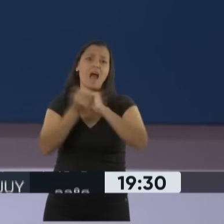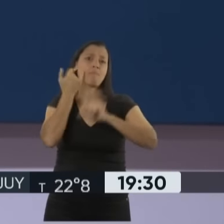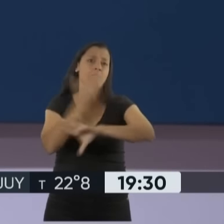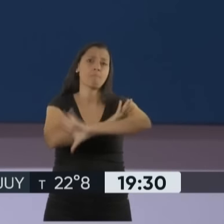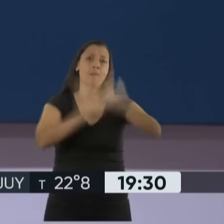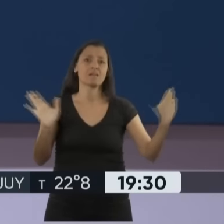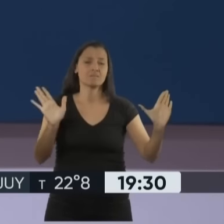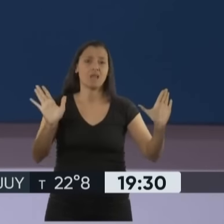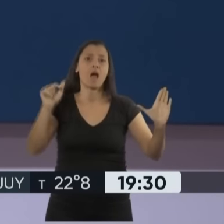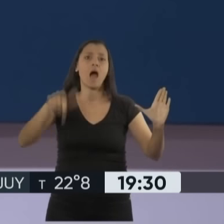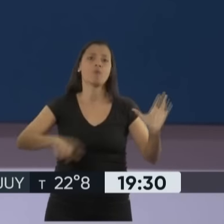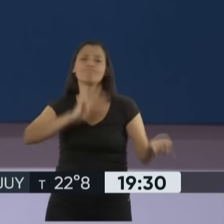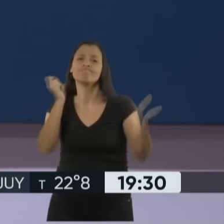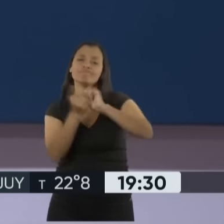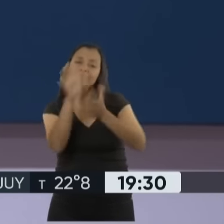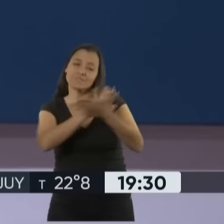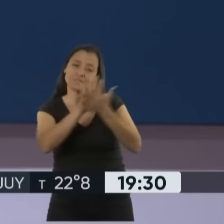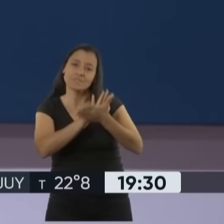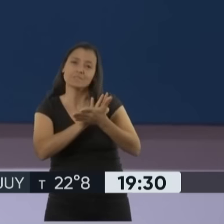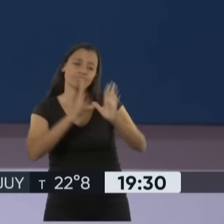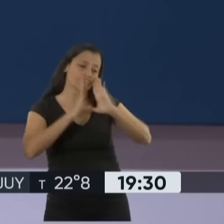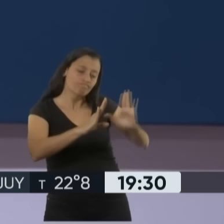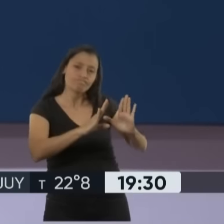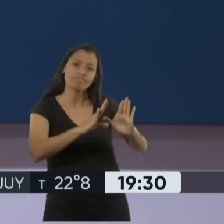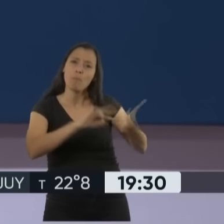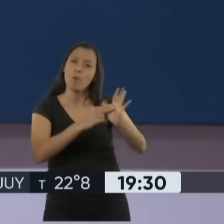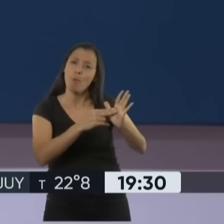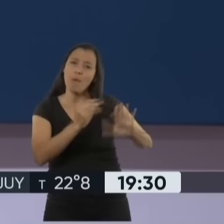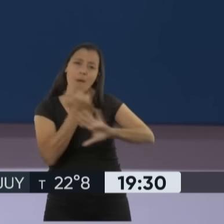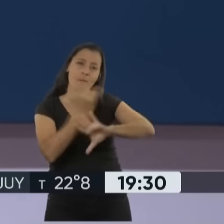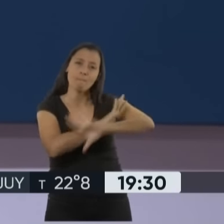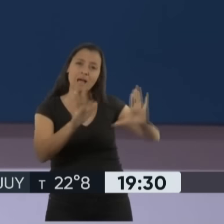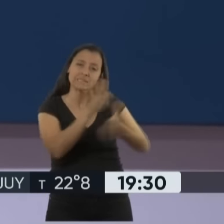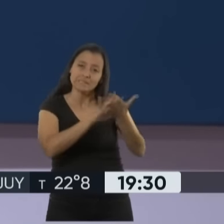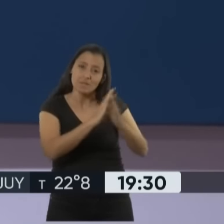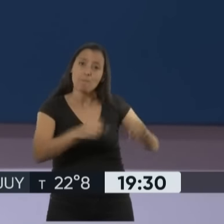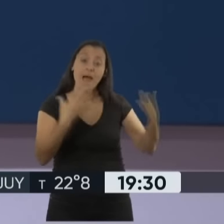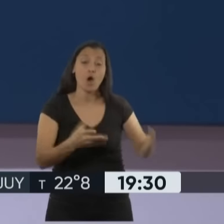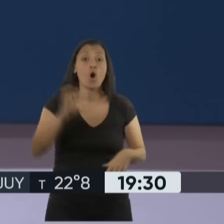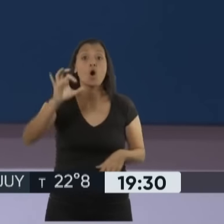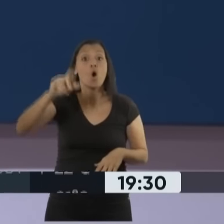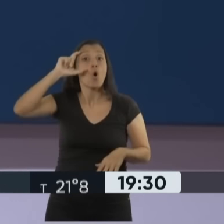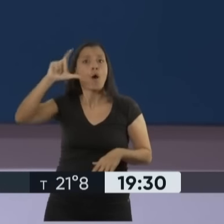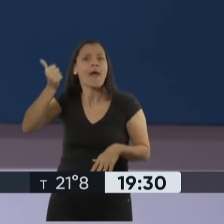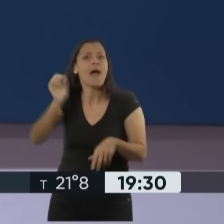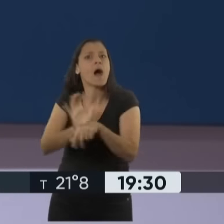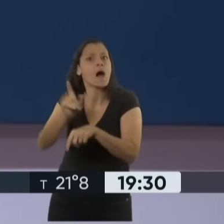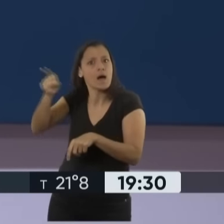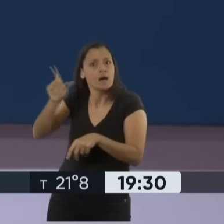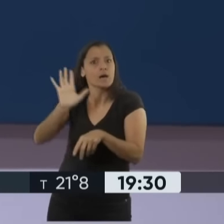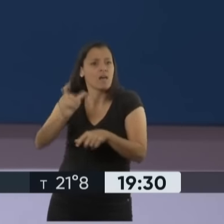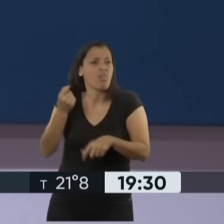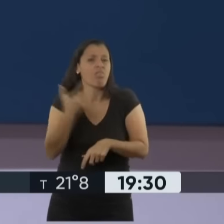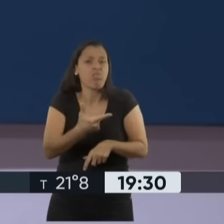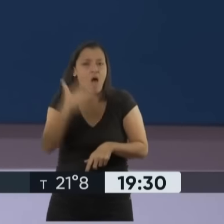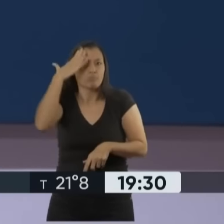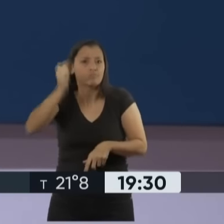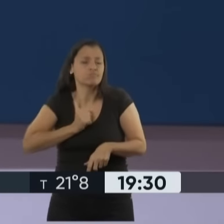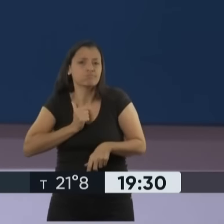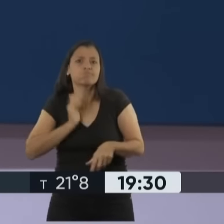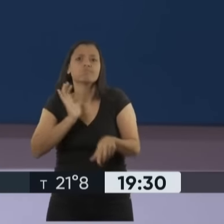y los daños se reparen se ha utilizado a la oea como un gendarme que facilitó un golpe de estado en